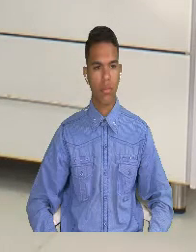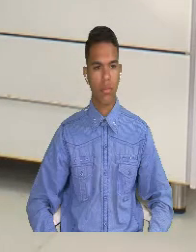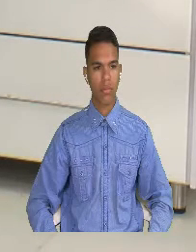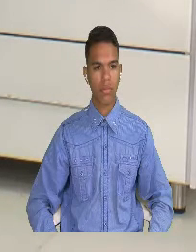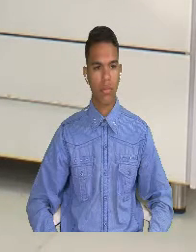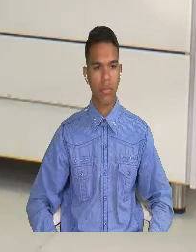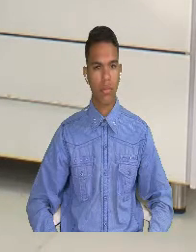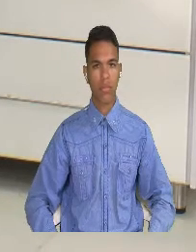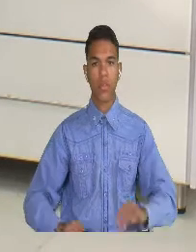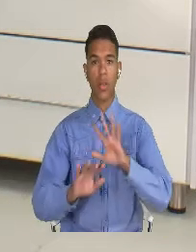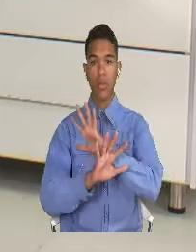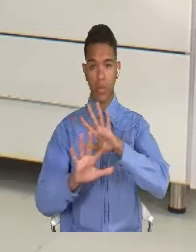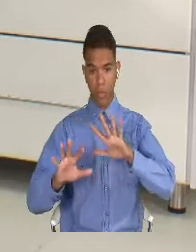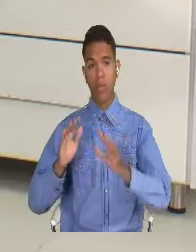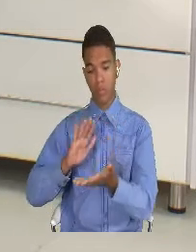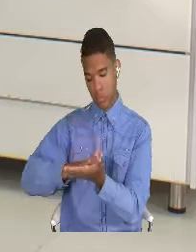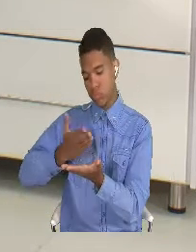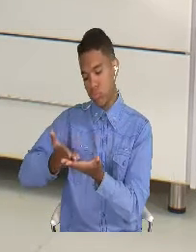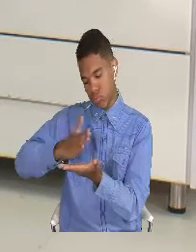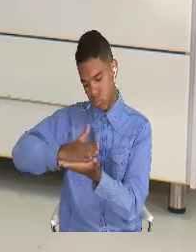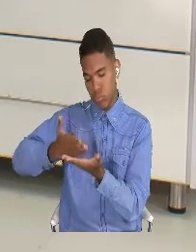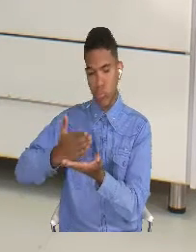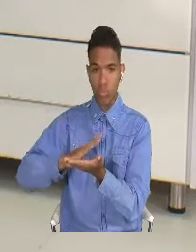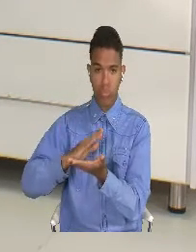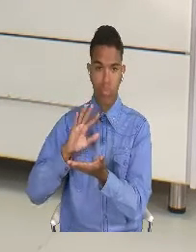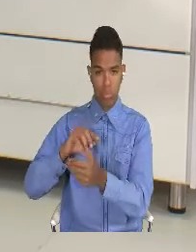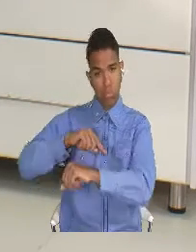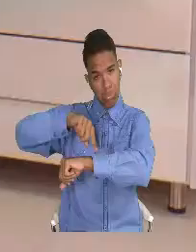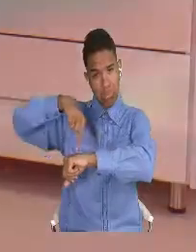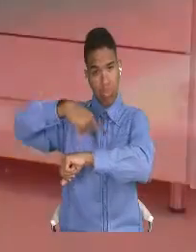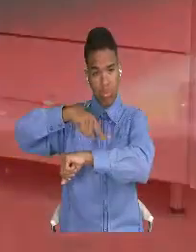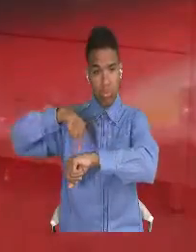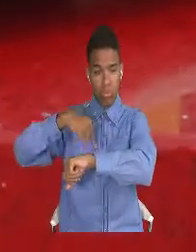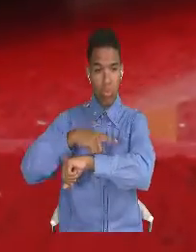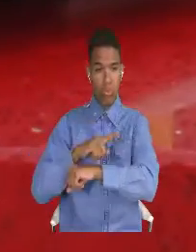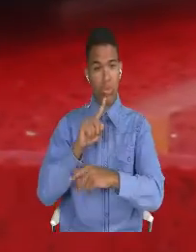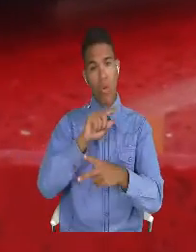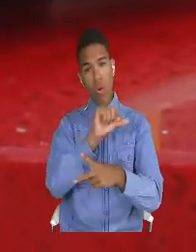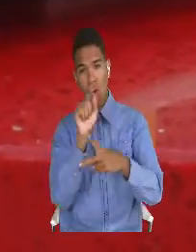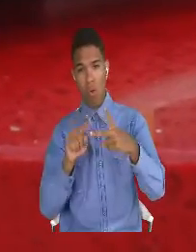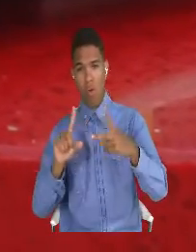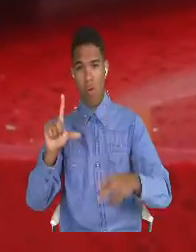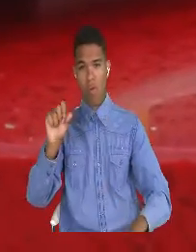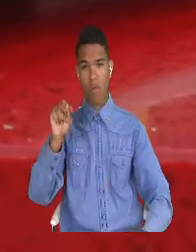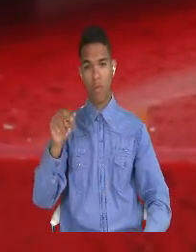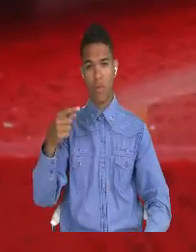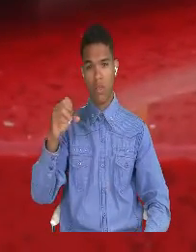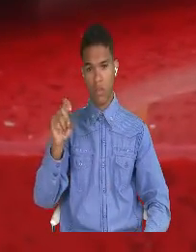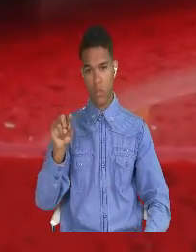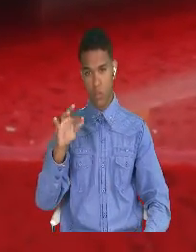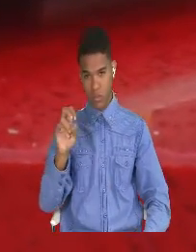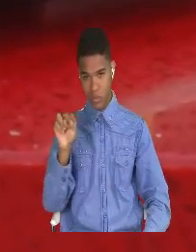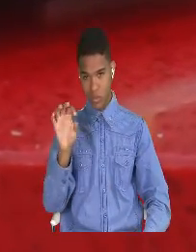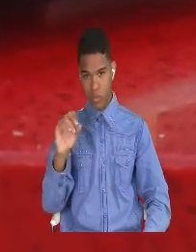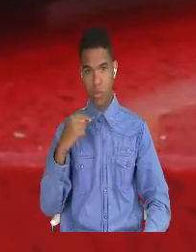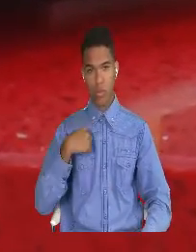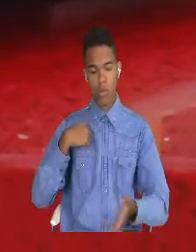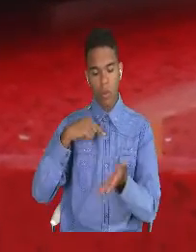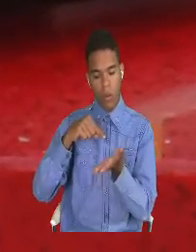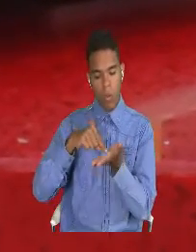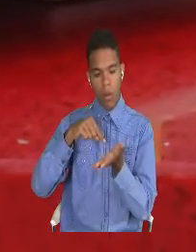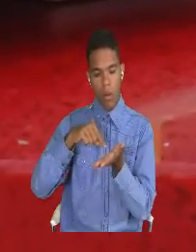un poco adelantado nuestro salmón. Sí. A nuestros langostinos, aquí yo los toco para saber en qué término están y para